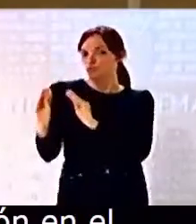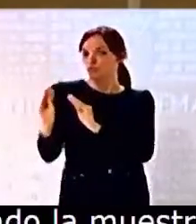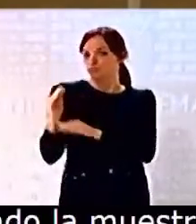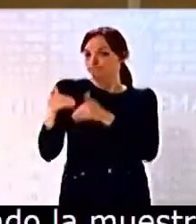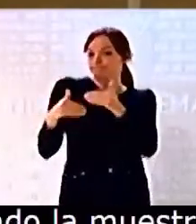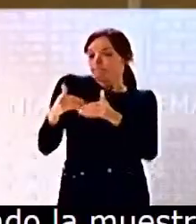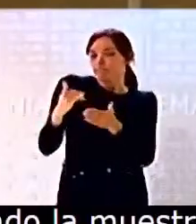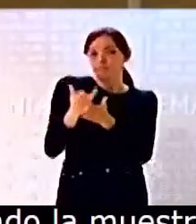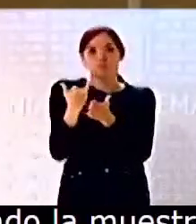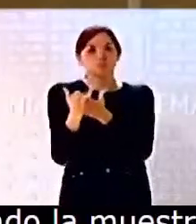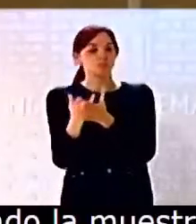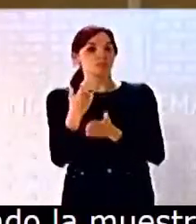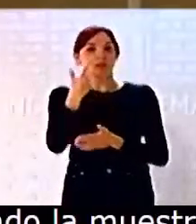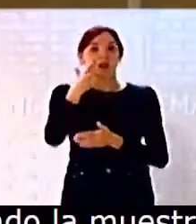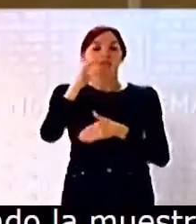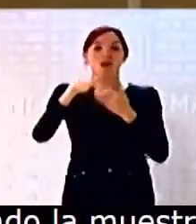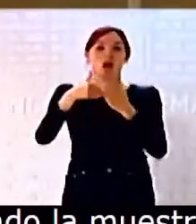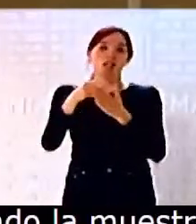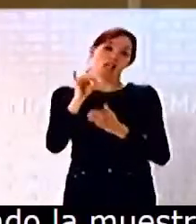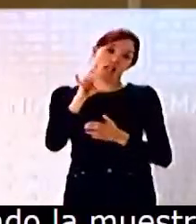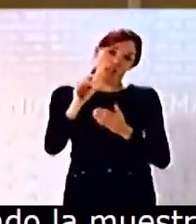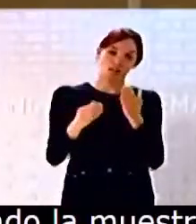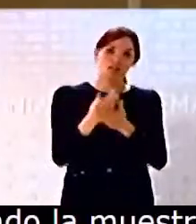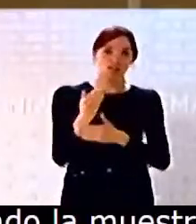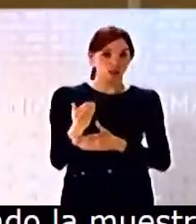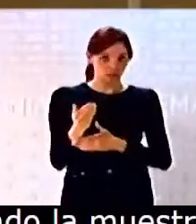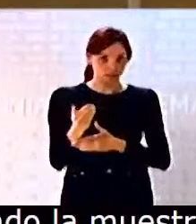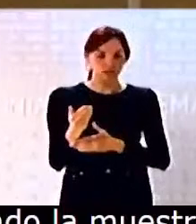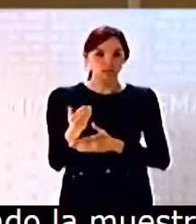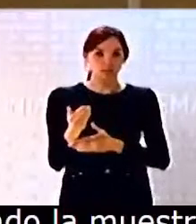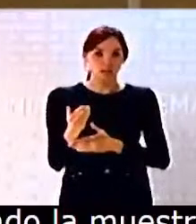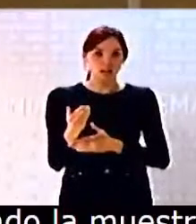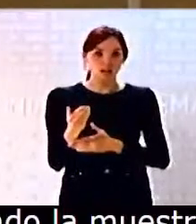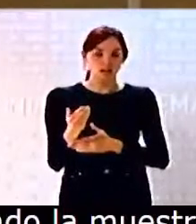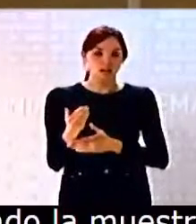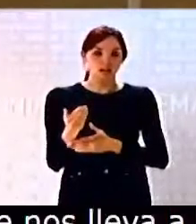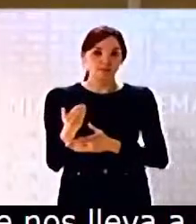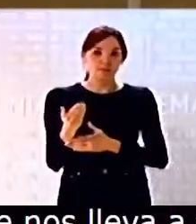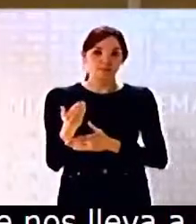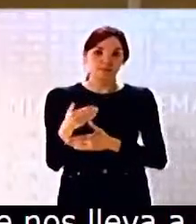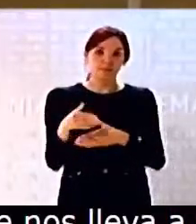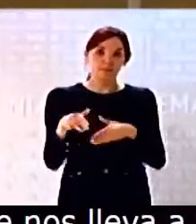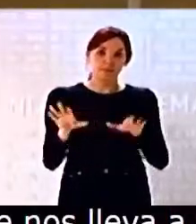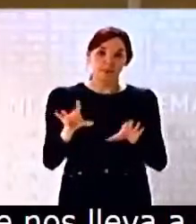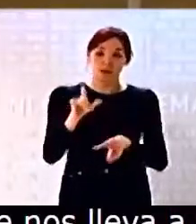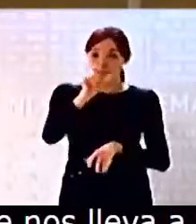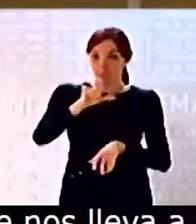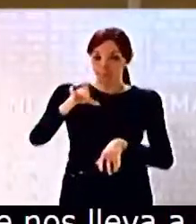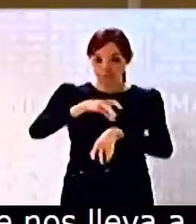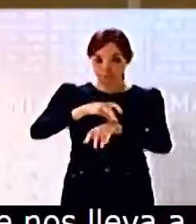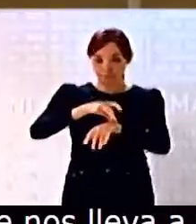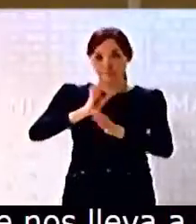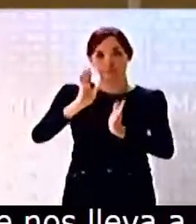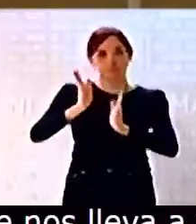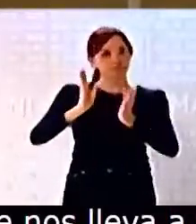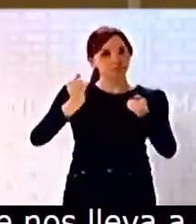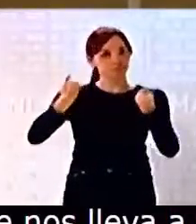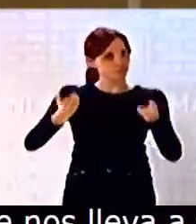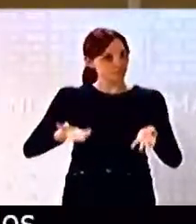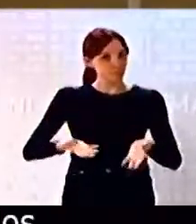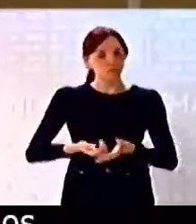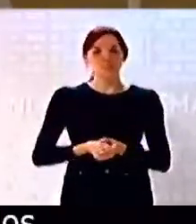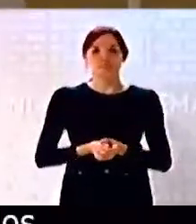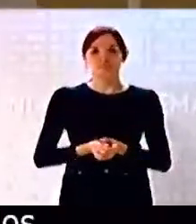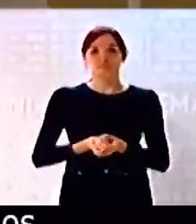secuenciación que nos lleva ese tiempo. En cualquier caso, los pacientes han sido tratados convenientemente, ya sus